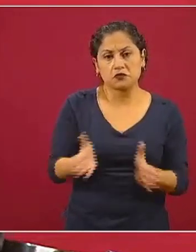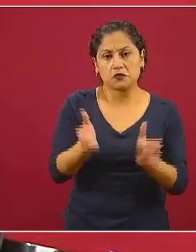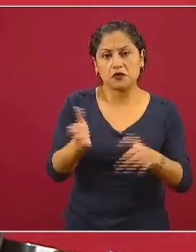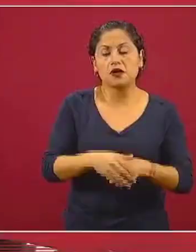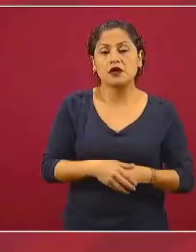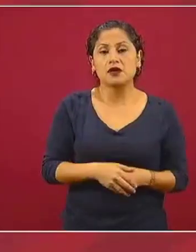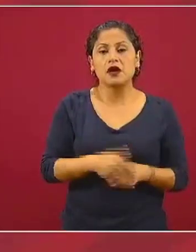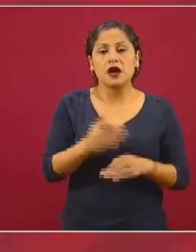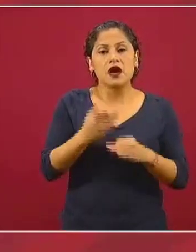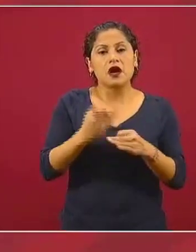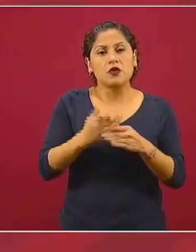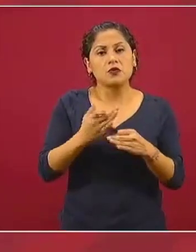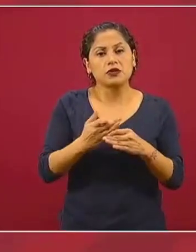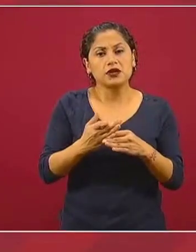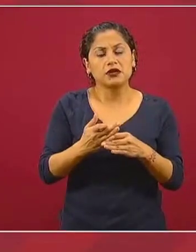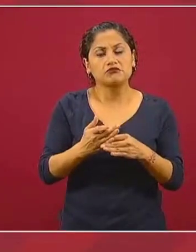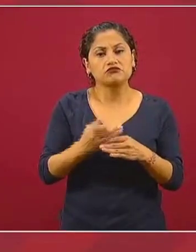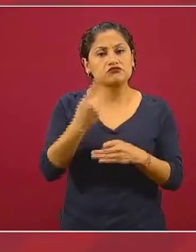porque